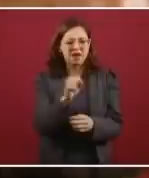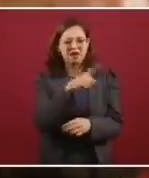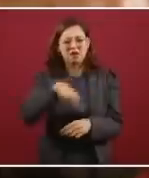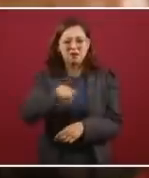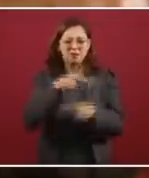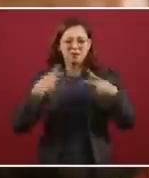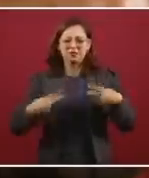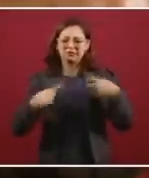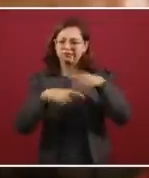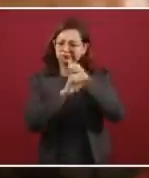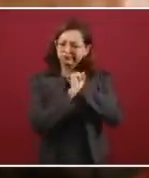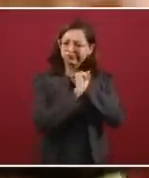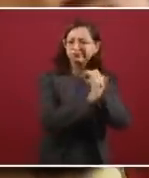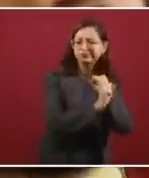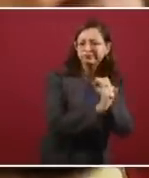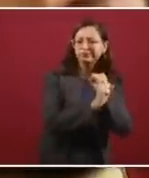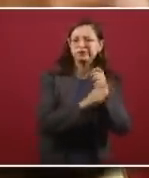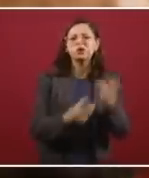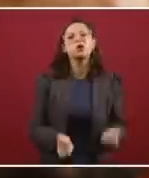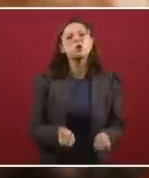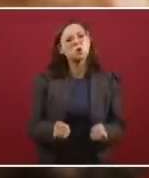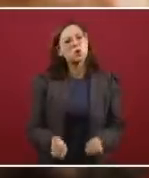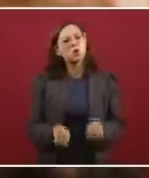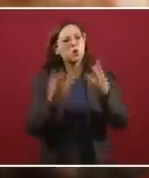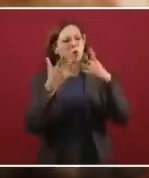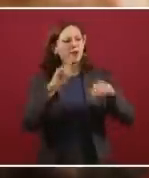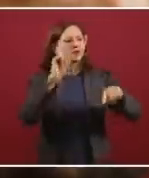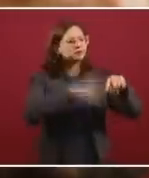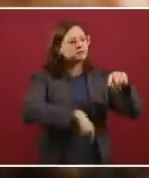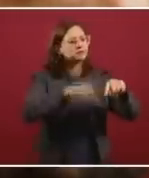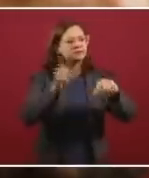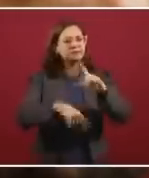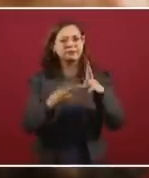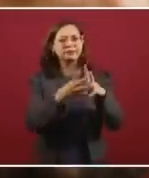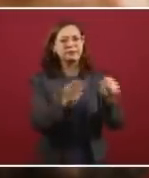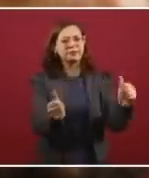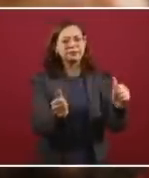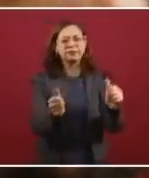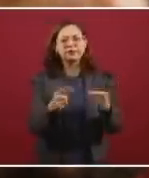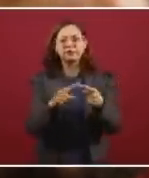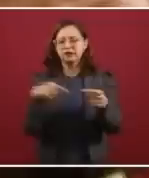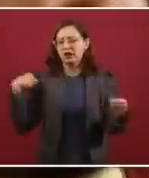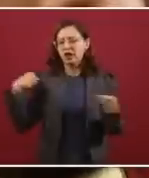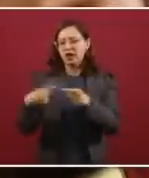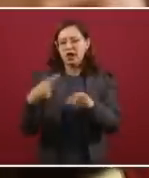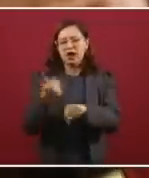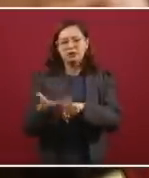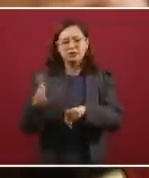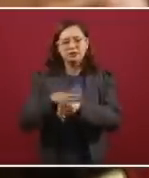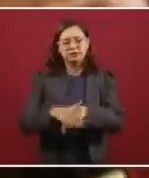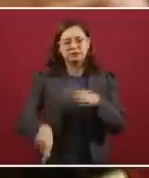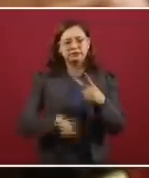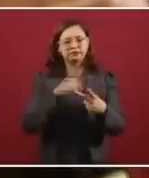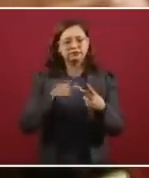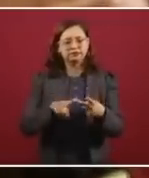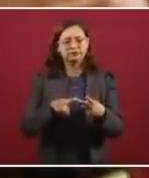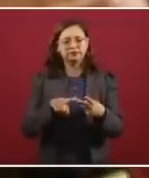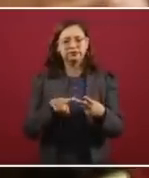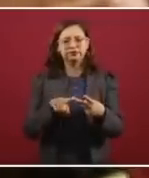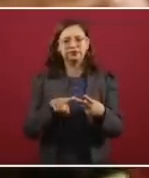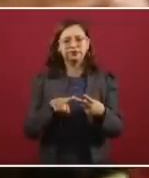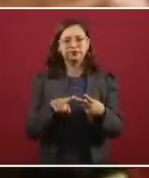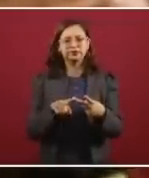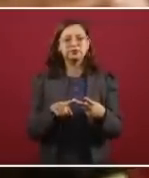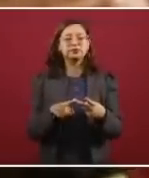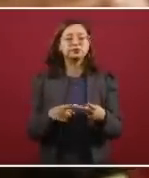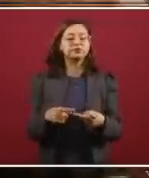tráfico de personas en lo que va de esta administración? ¿Y cuál sería la operación que ellos tienen, ya sea